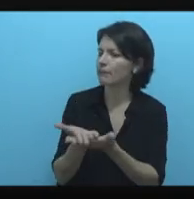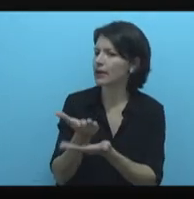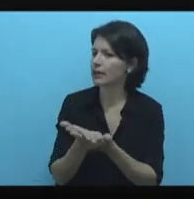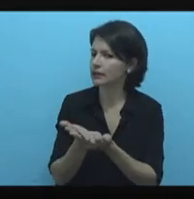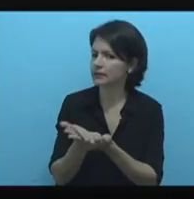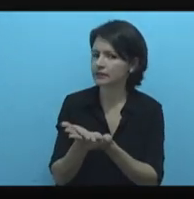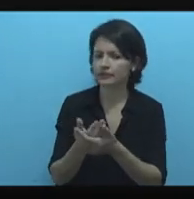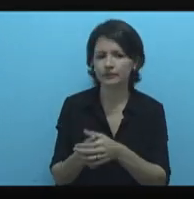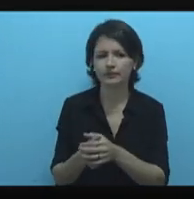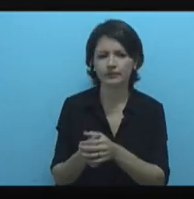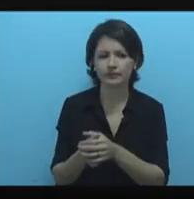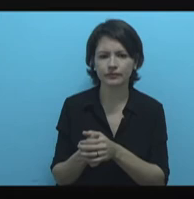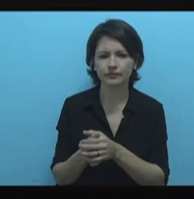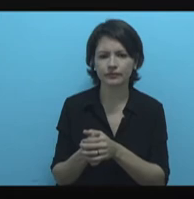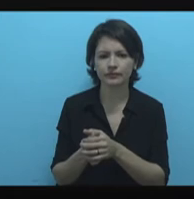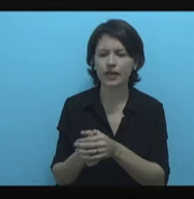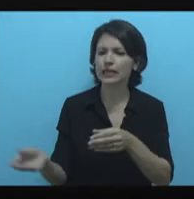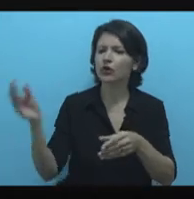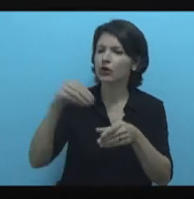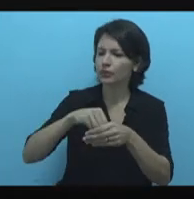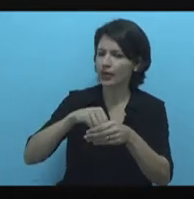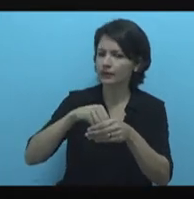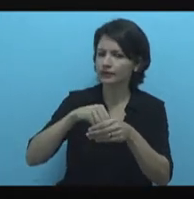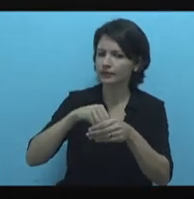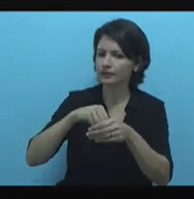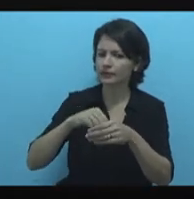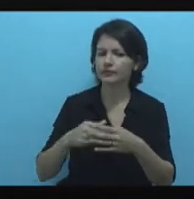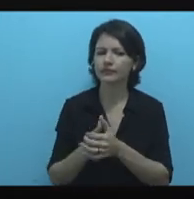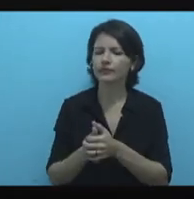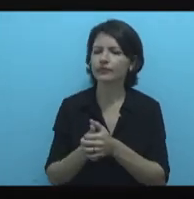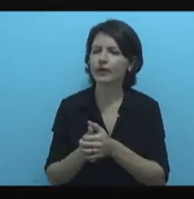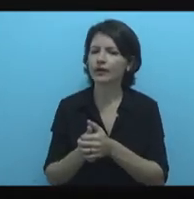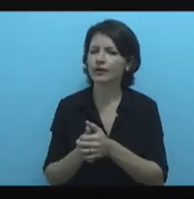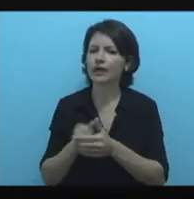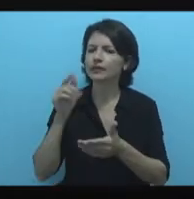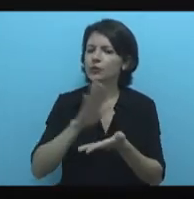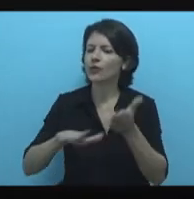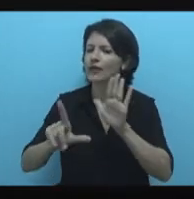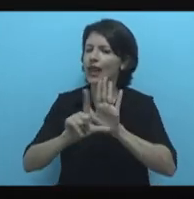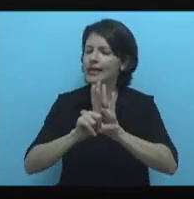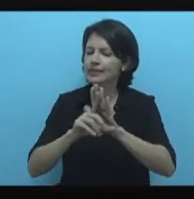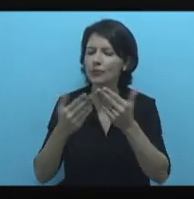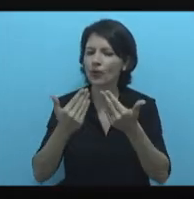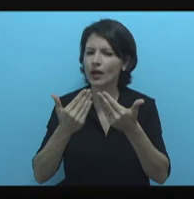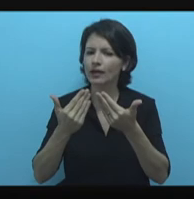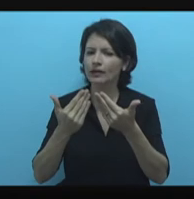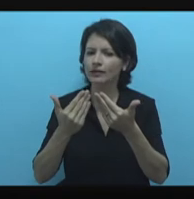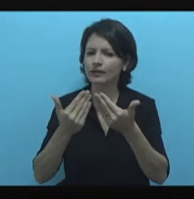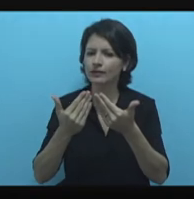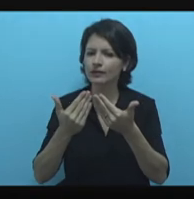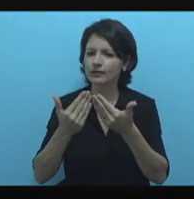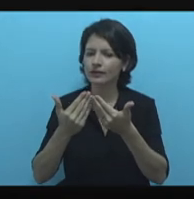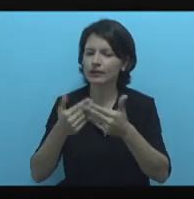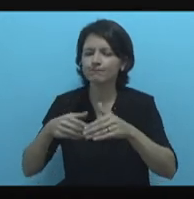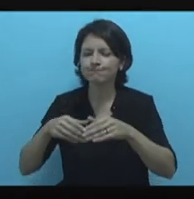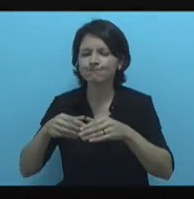haber para incorporar estas medidas que no hacen más que generar